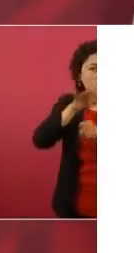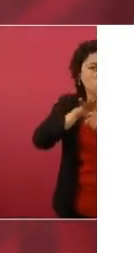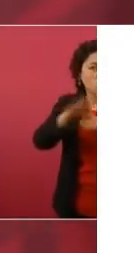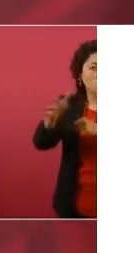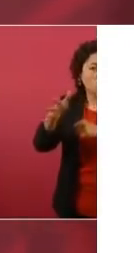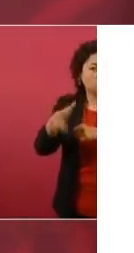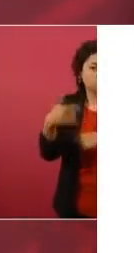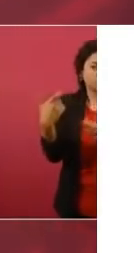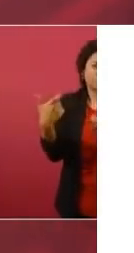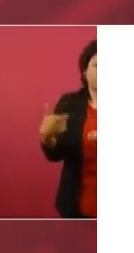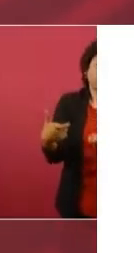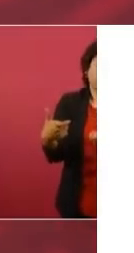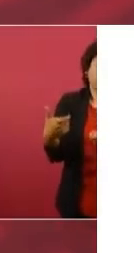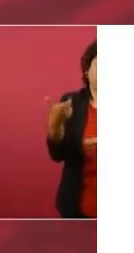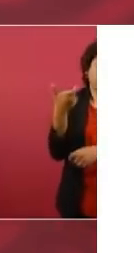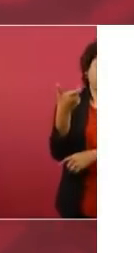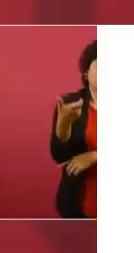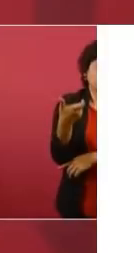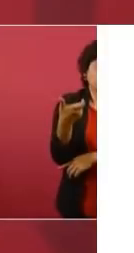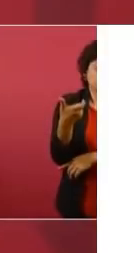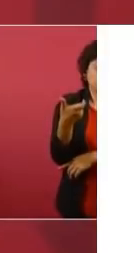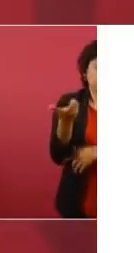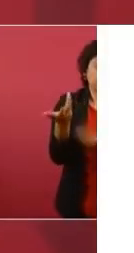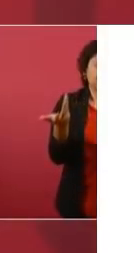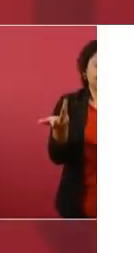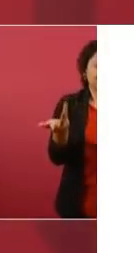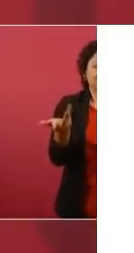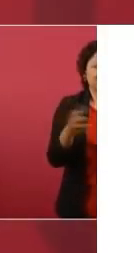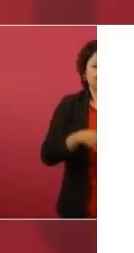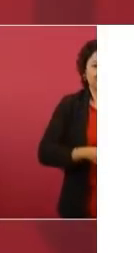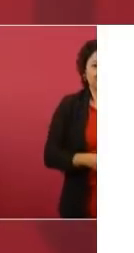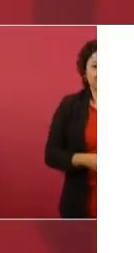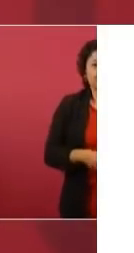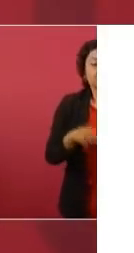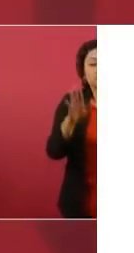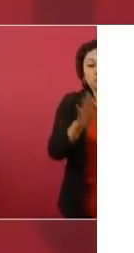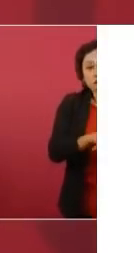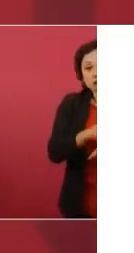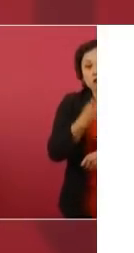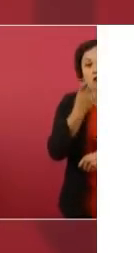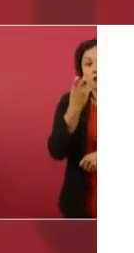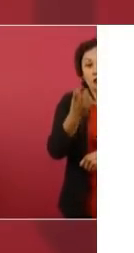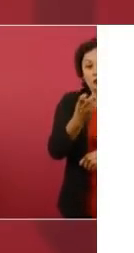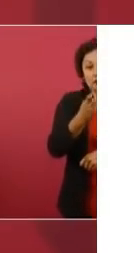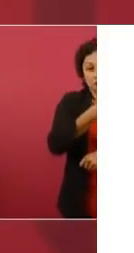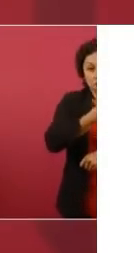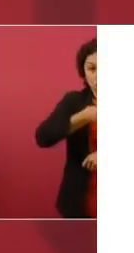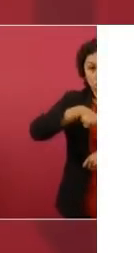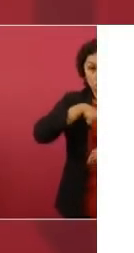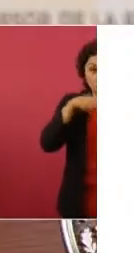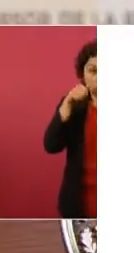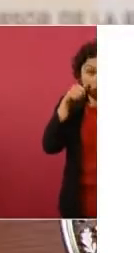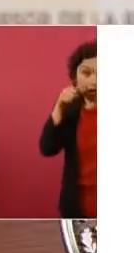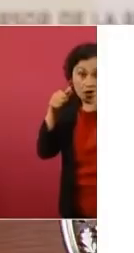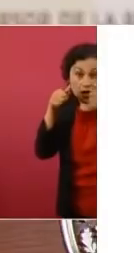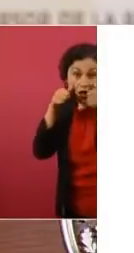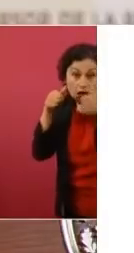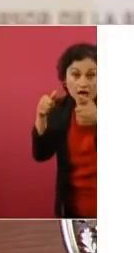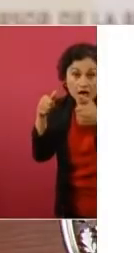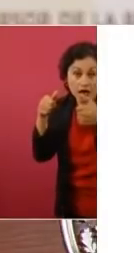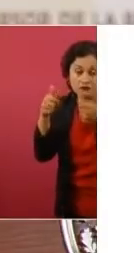entonces pues no podemos estamos ocupando de esos casos